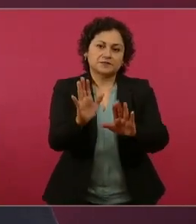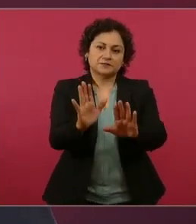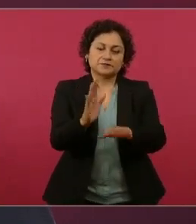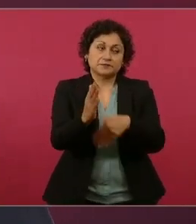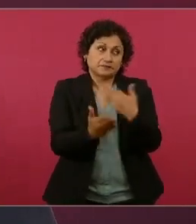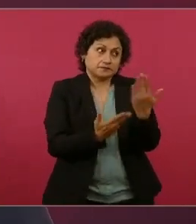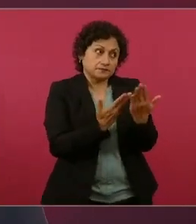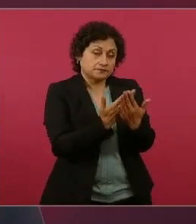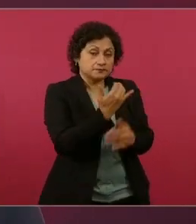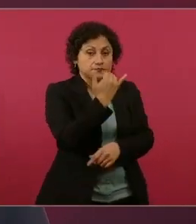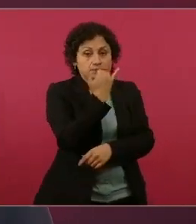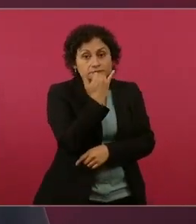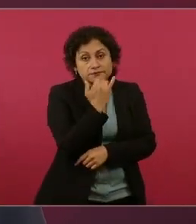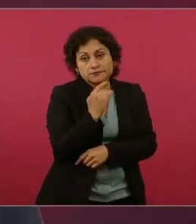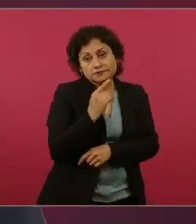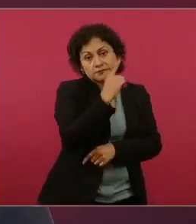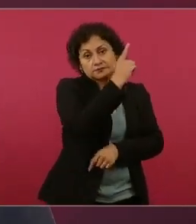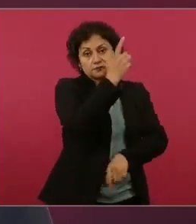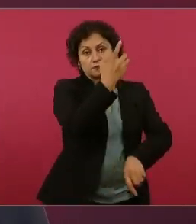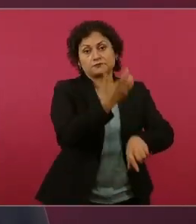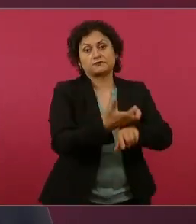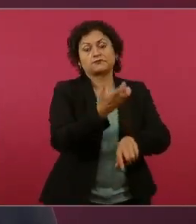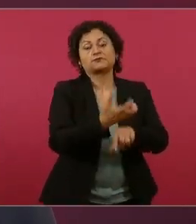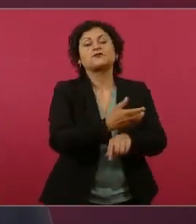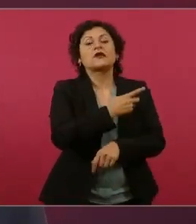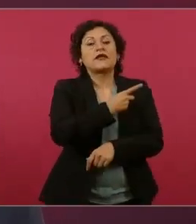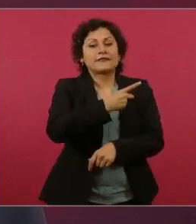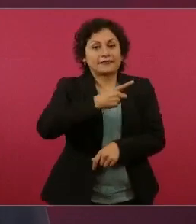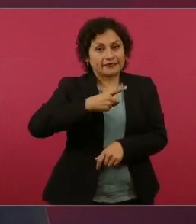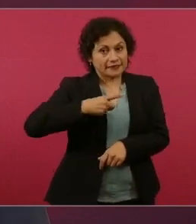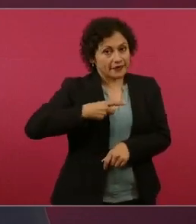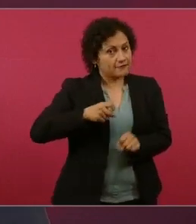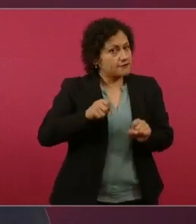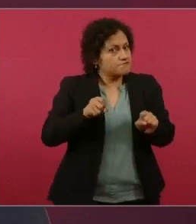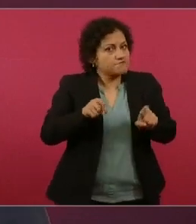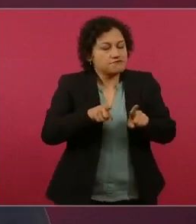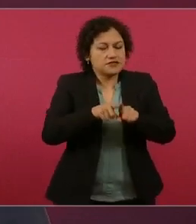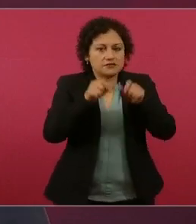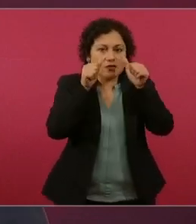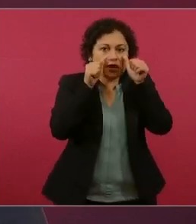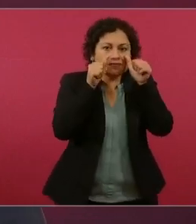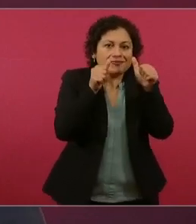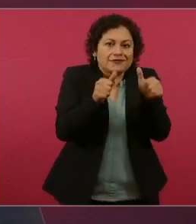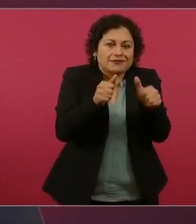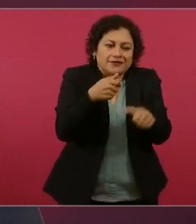Unidos. No solo pensar en medidas coercitivas.